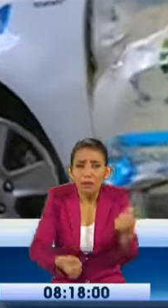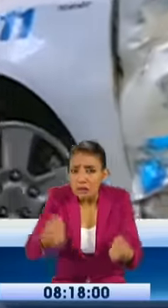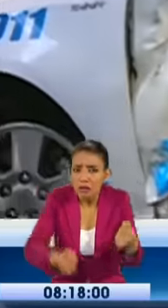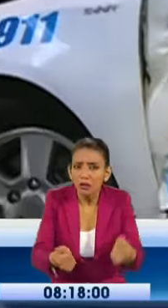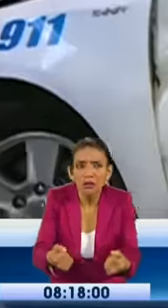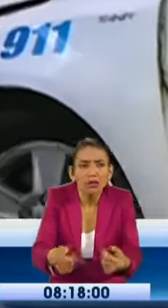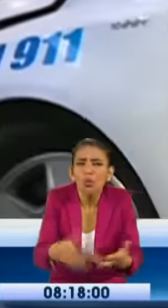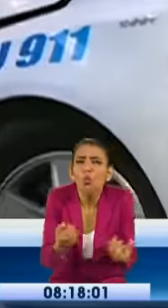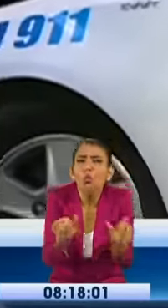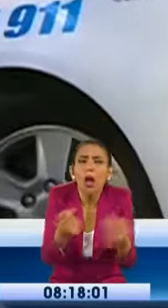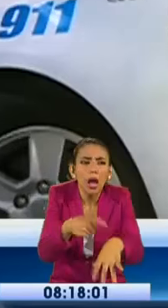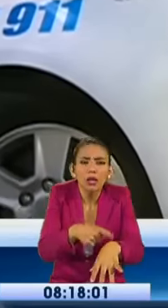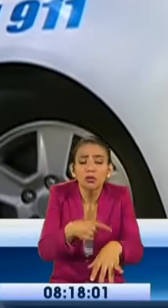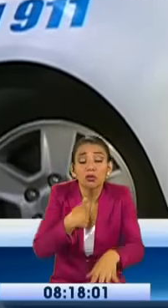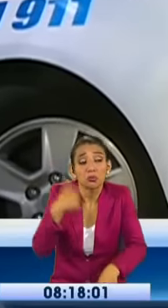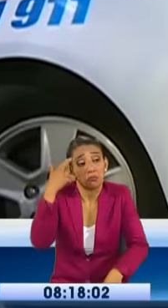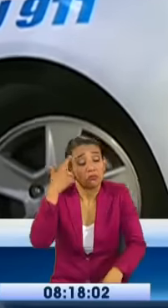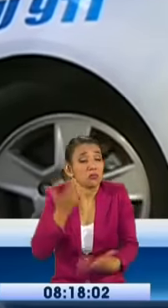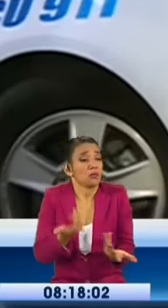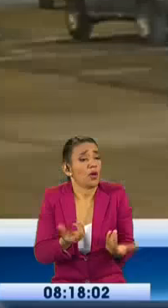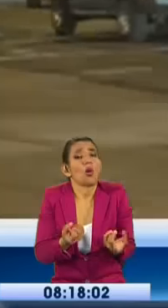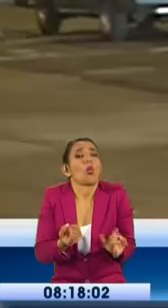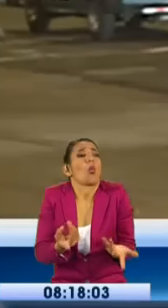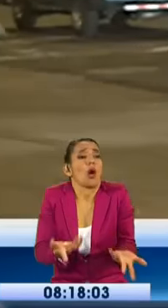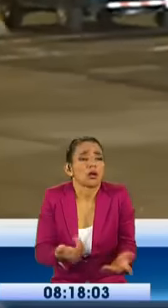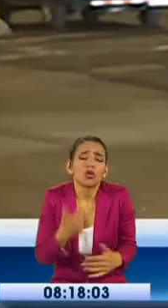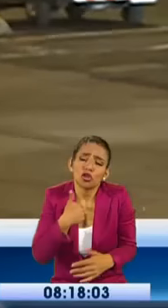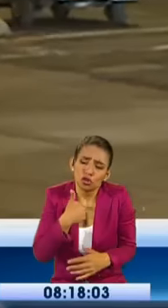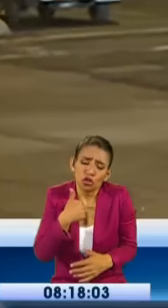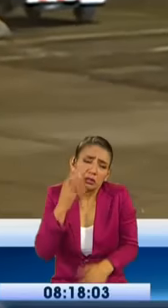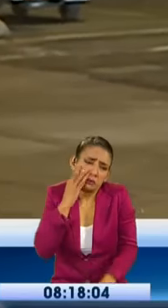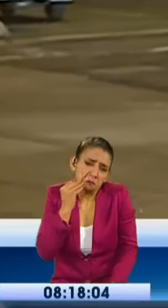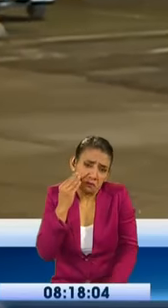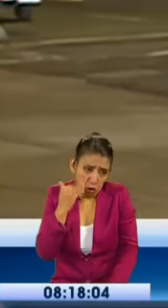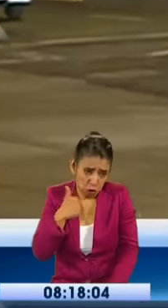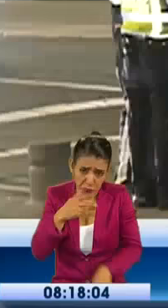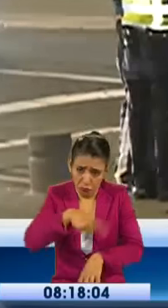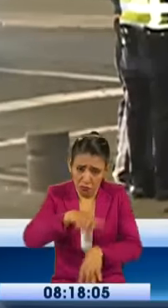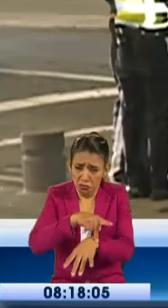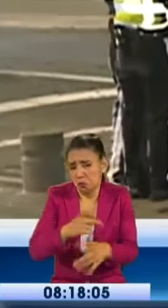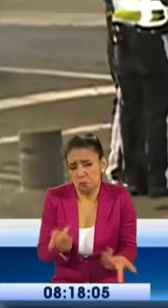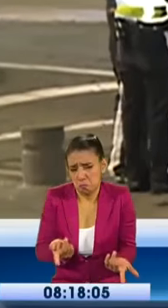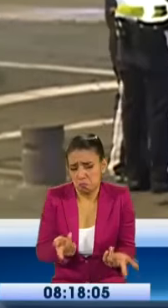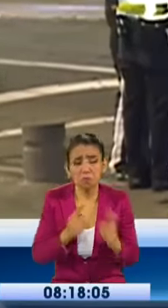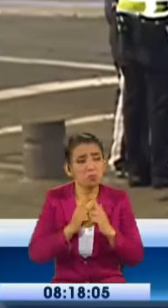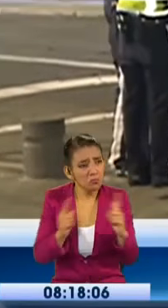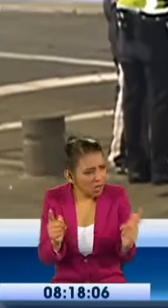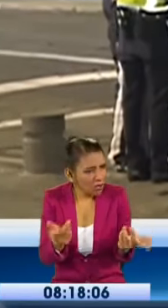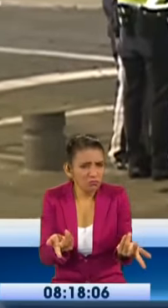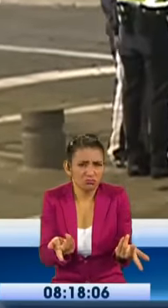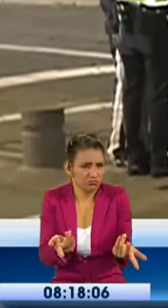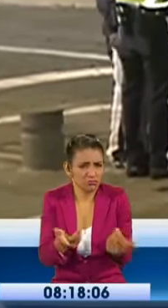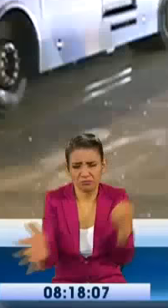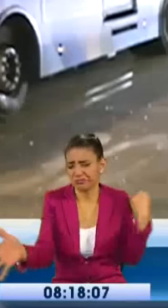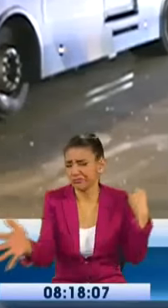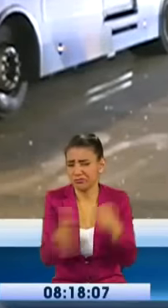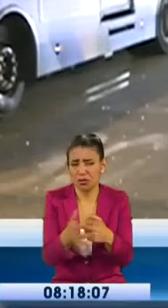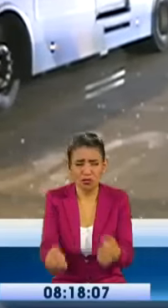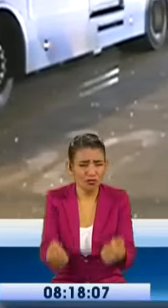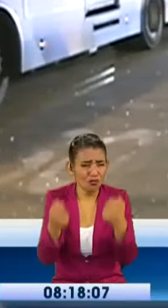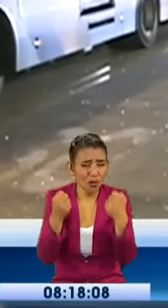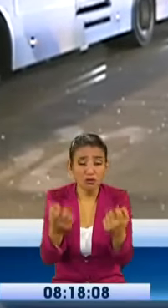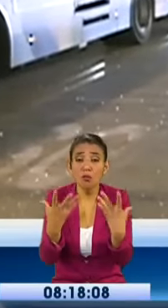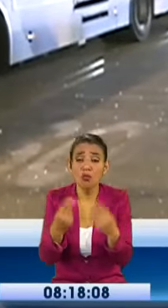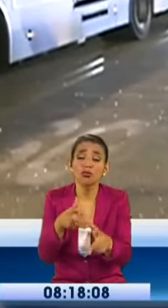imprimiendo? Eso me da el primer sentido común. Yo no soy experto, ¿no? Pero realmente es muy fuerte el accidente en una zona donde hay